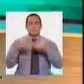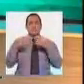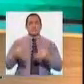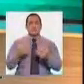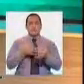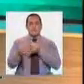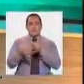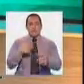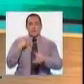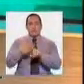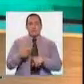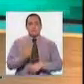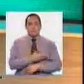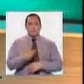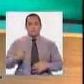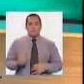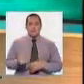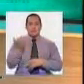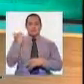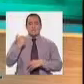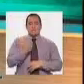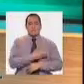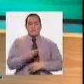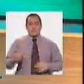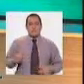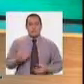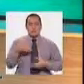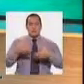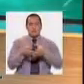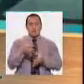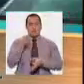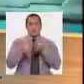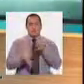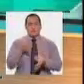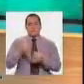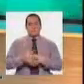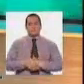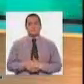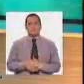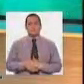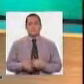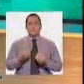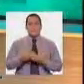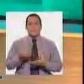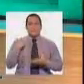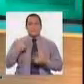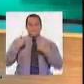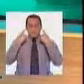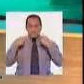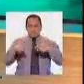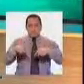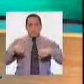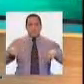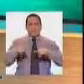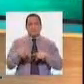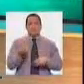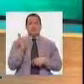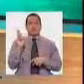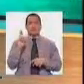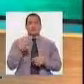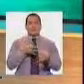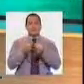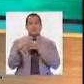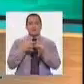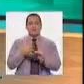lo que ha dicho César San Martín, en ese momento presidente del Poder Judicial. Fue chuponeado por delincuentes, ha